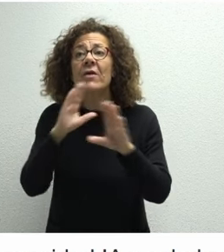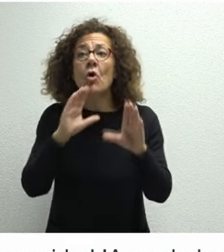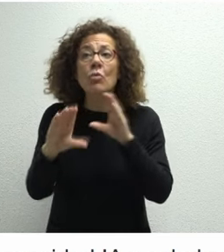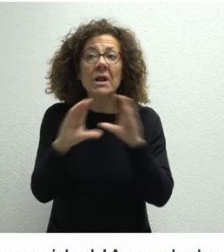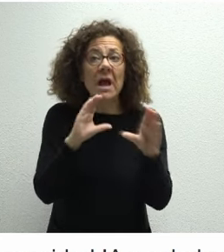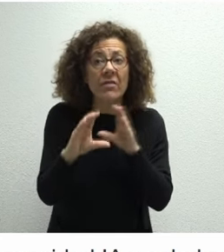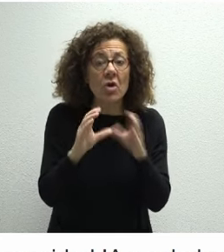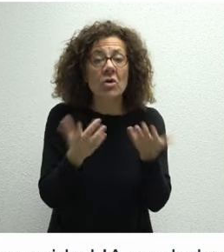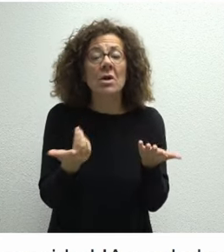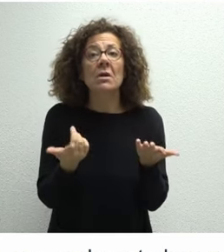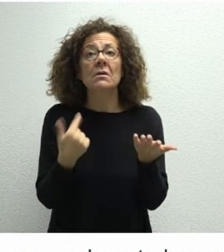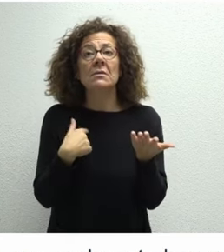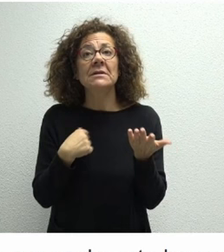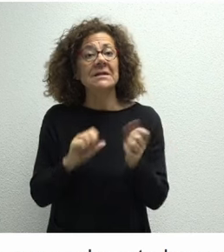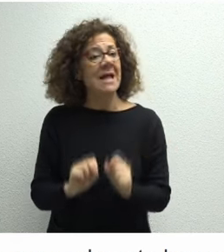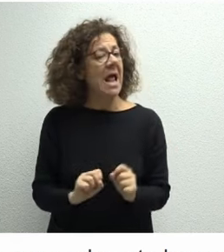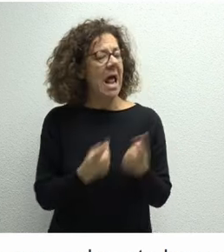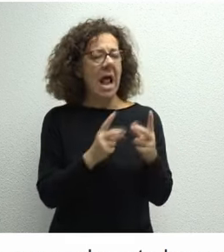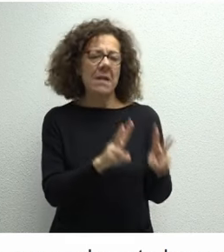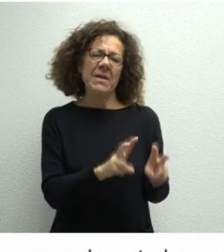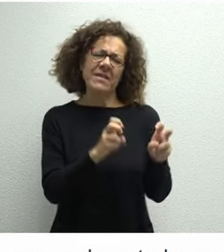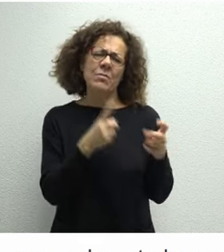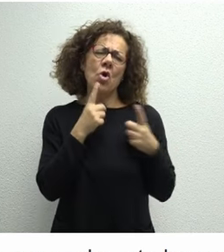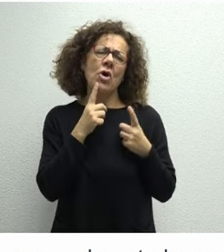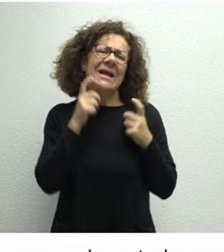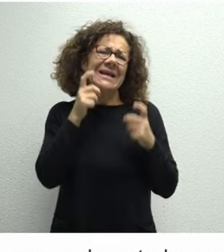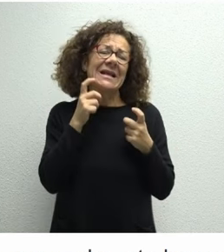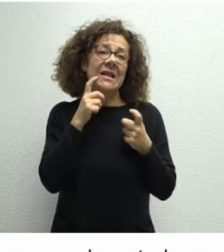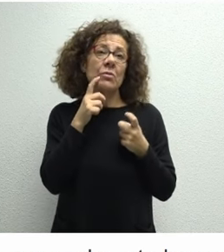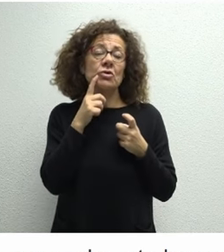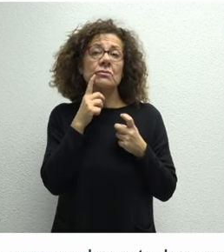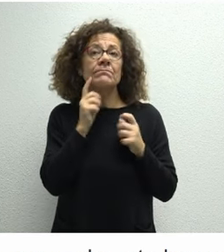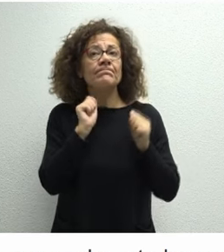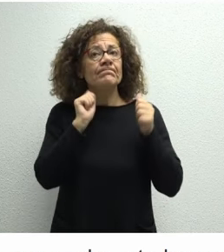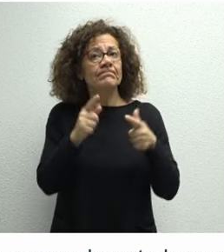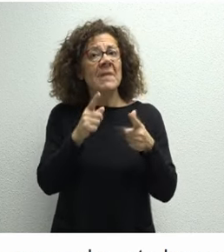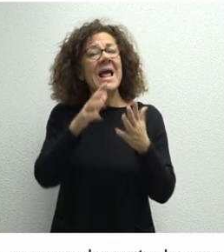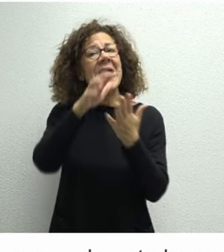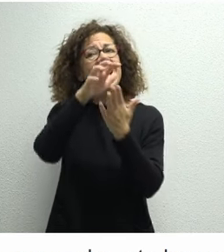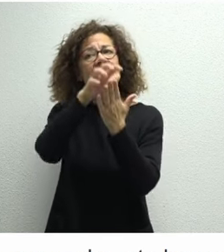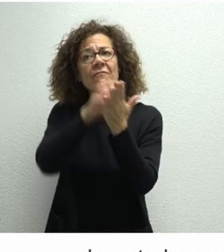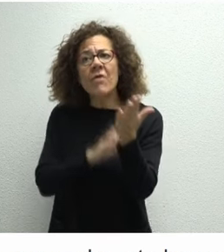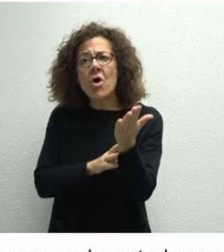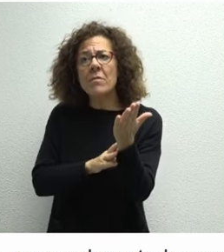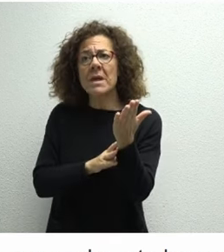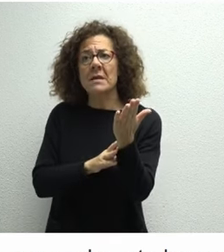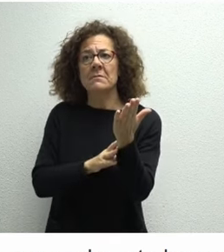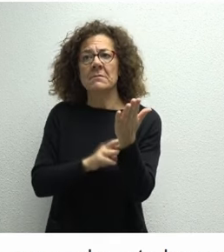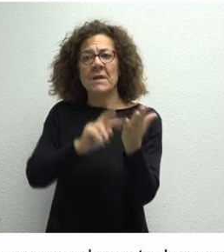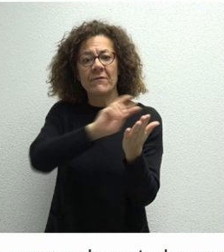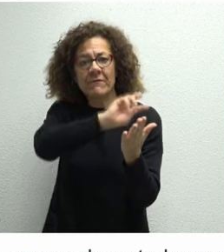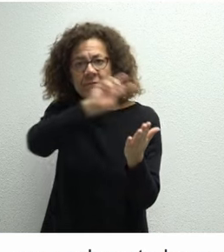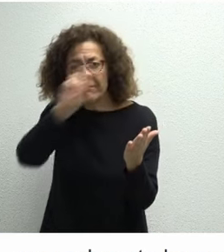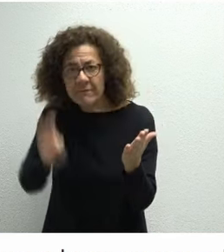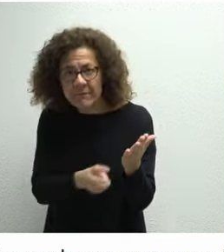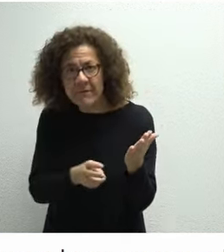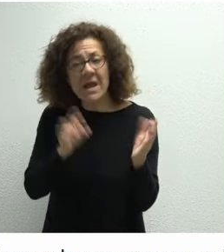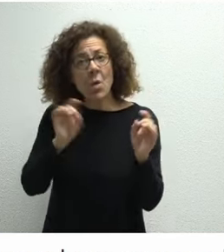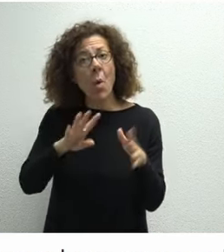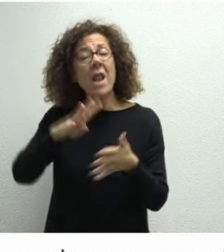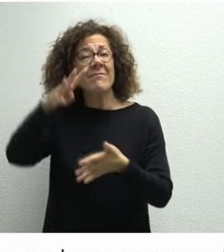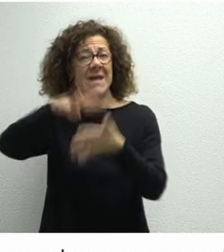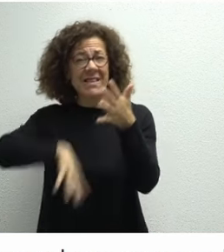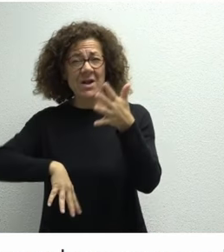eh desde el primer momento intentamos implementar el informe multimodal de del semi de Cataluña